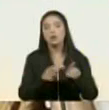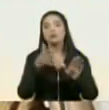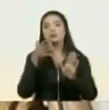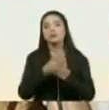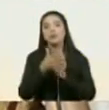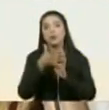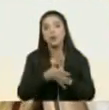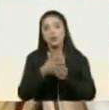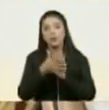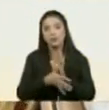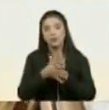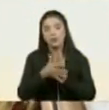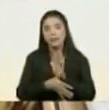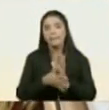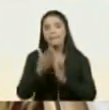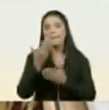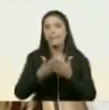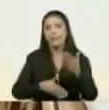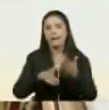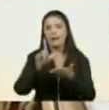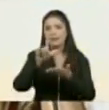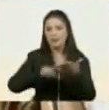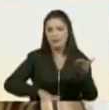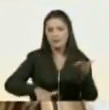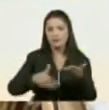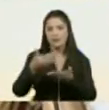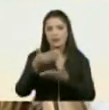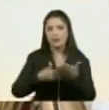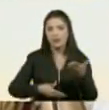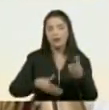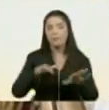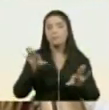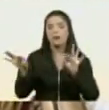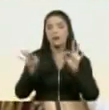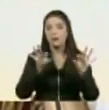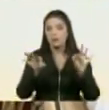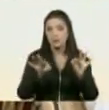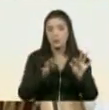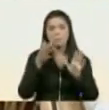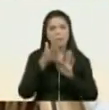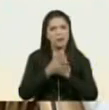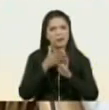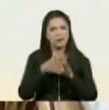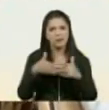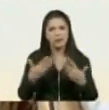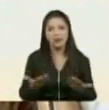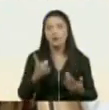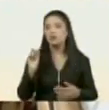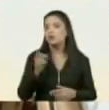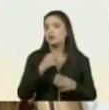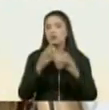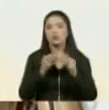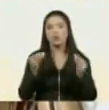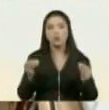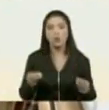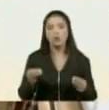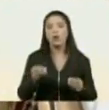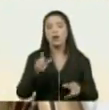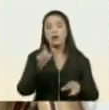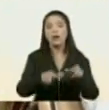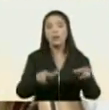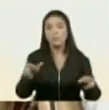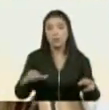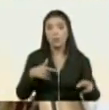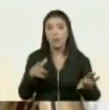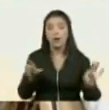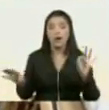el correspondiente registro electoral vigente para esta elección sectorial, para que todas y todos los constituyentes sean electos